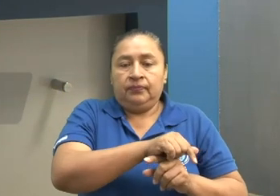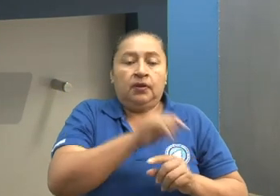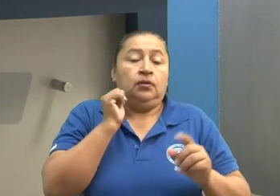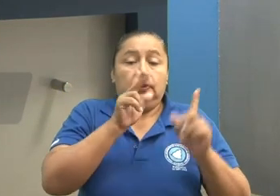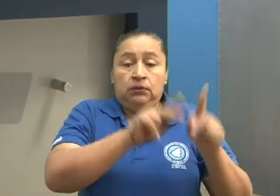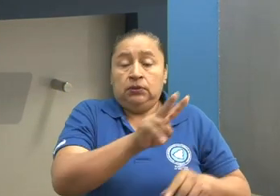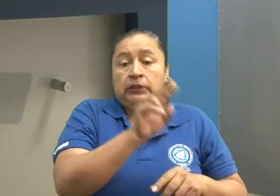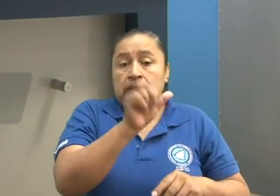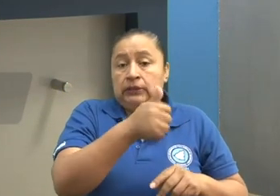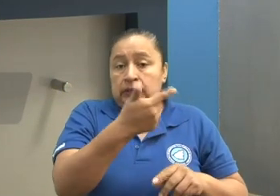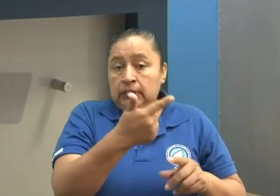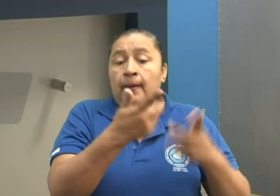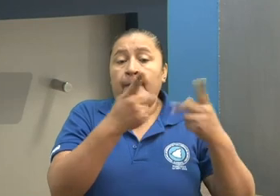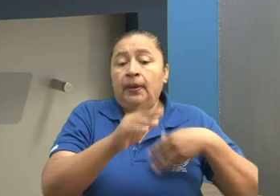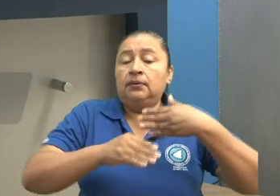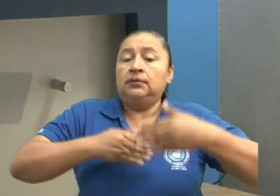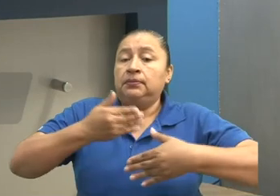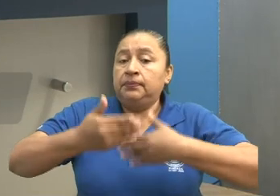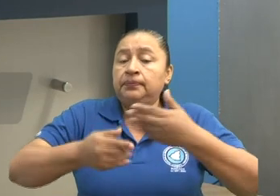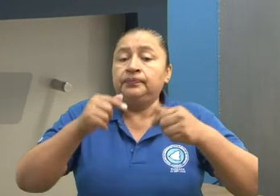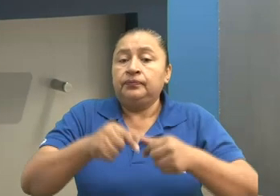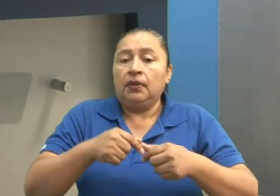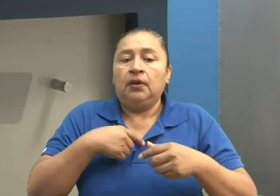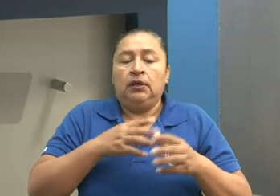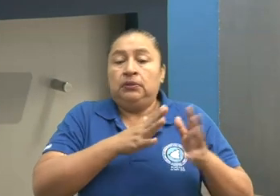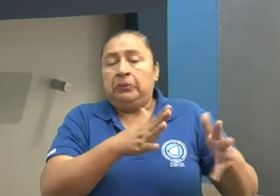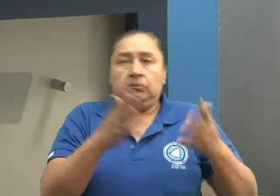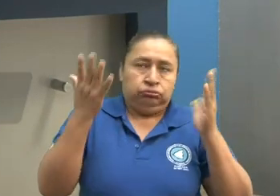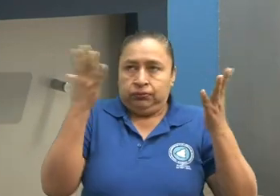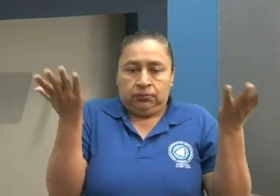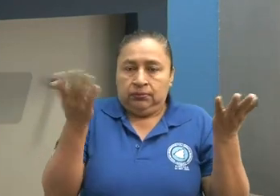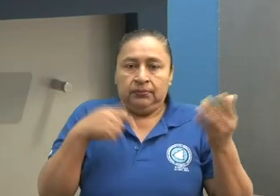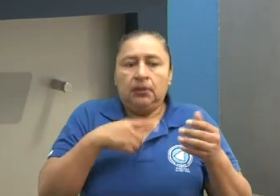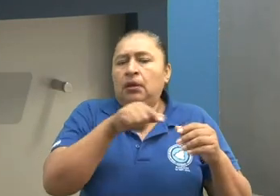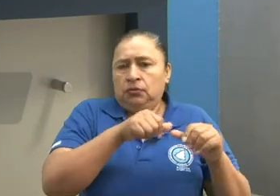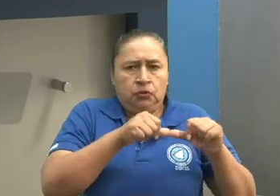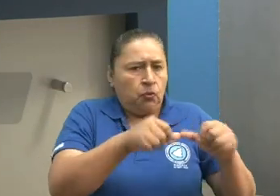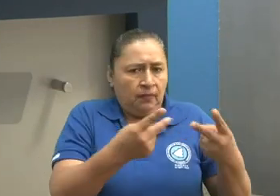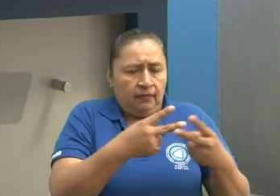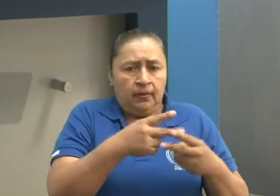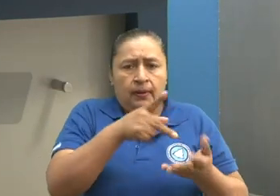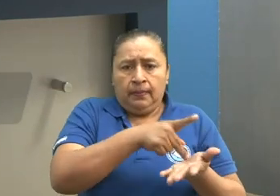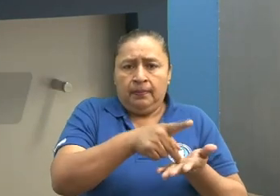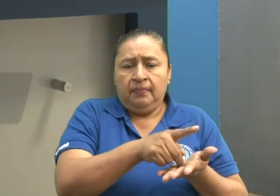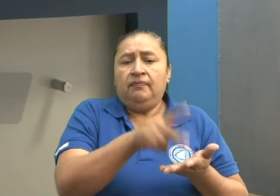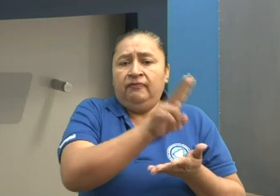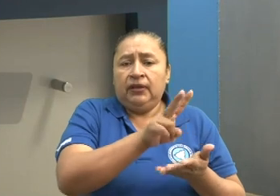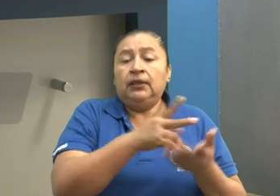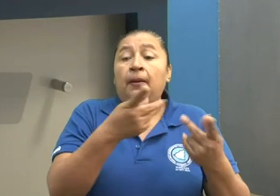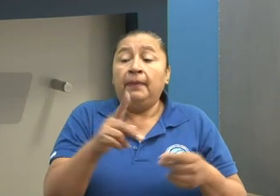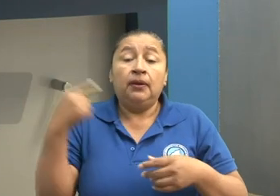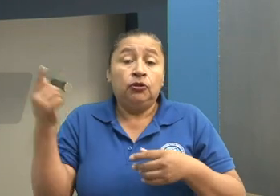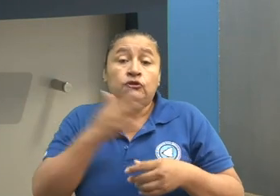67, pero también luego ellos quedaron golpeados, siguieron existiendo. Entonces, para seguirlos neutralizando,